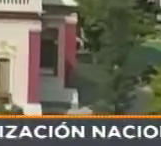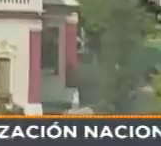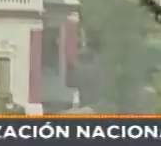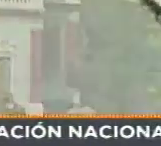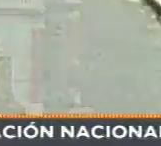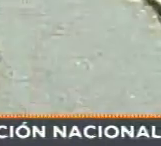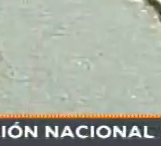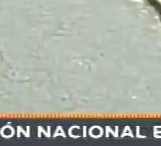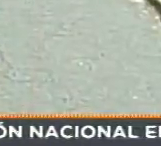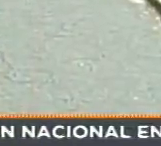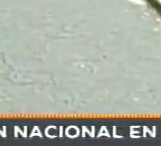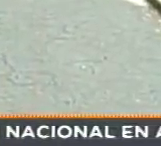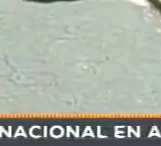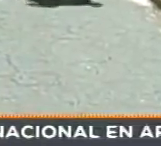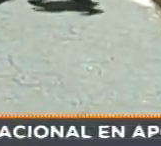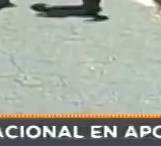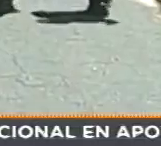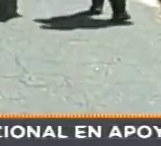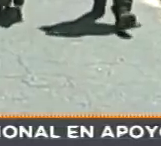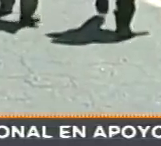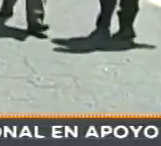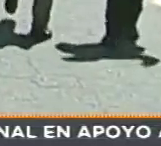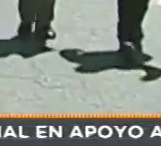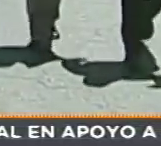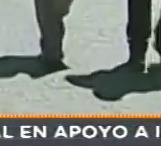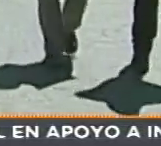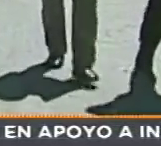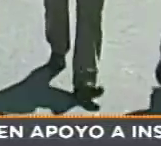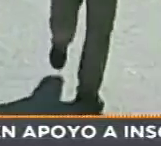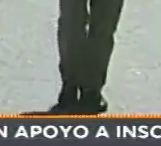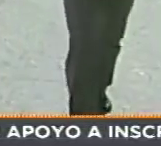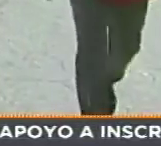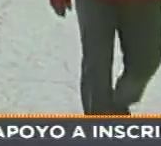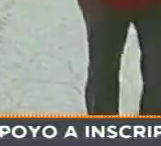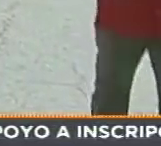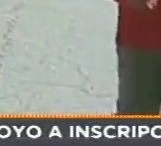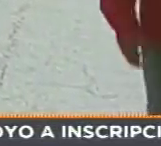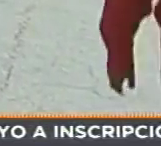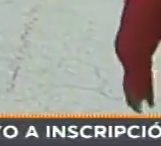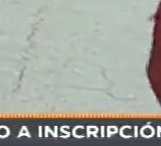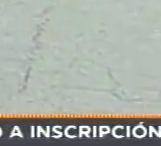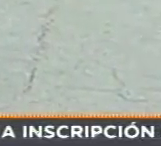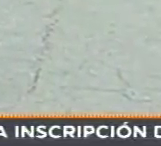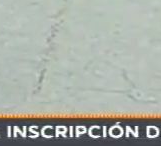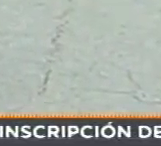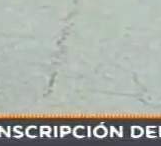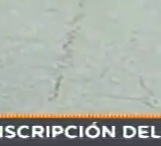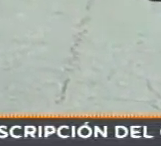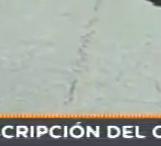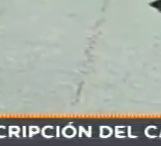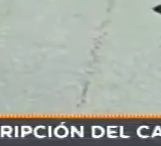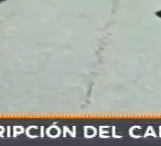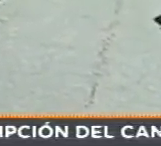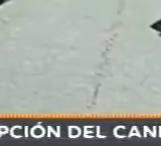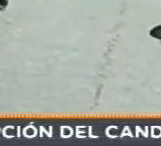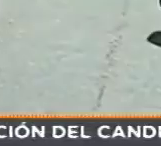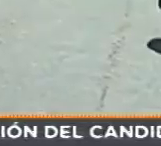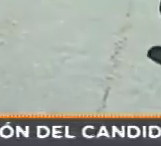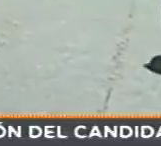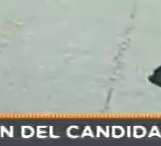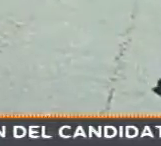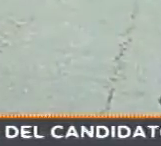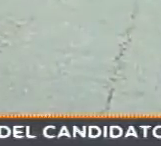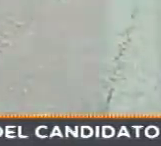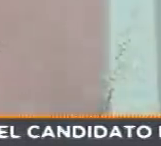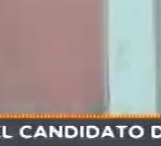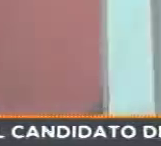histórica a través de las pantallas de Venezolana de Televisión. El jefe de Estado venezolano inicia el camino hacia